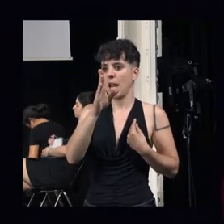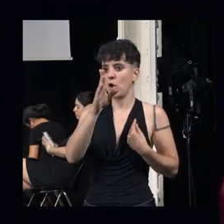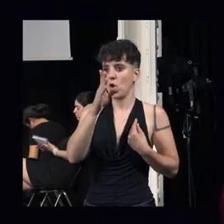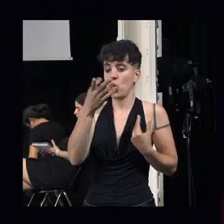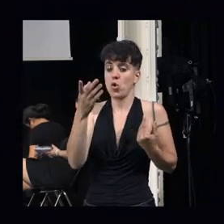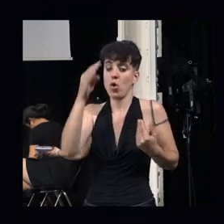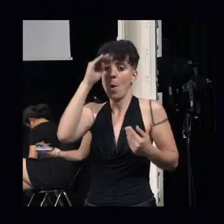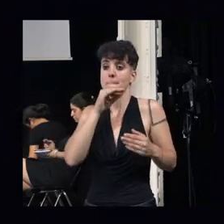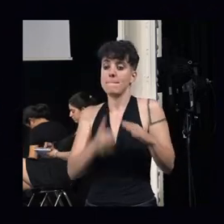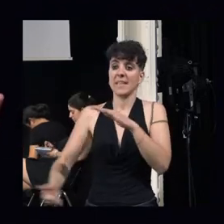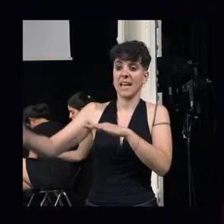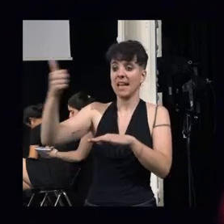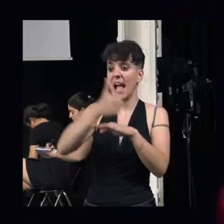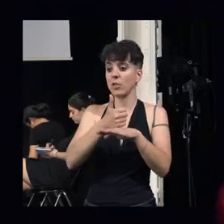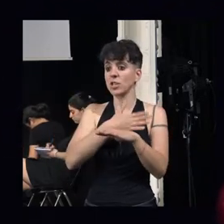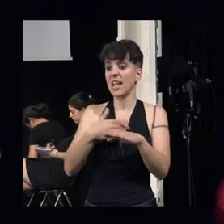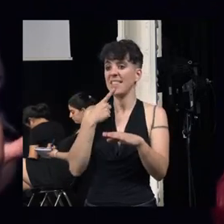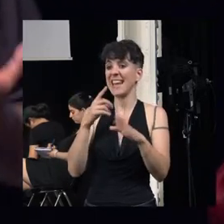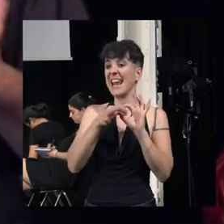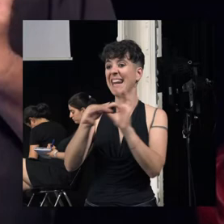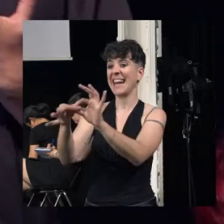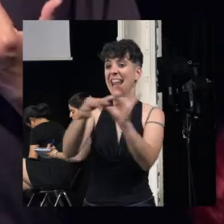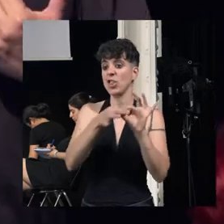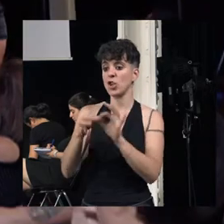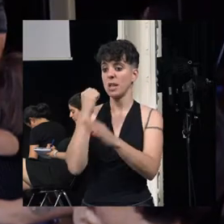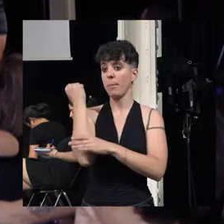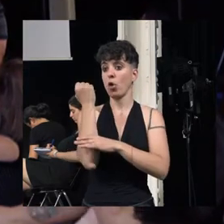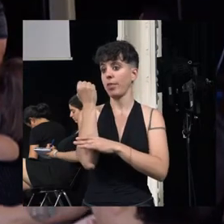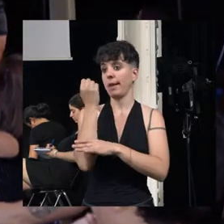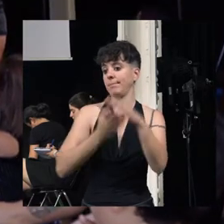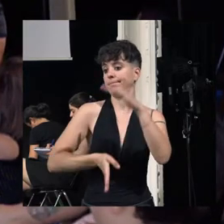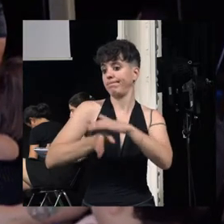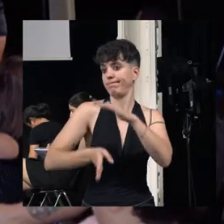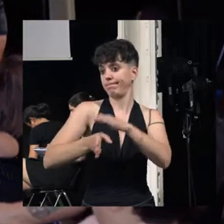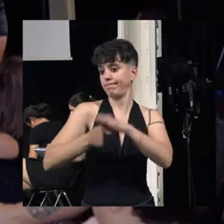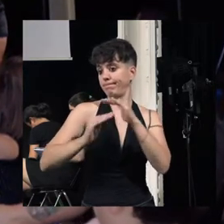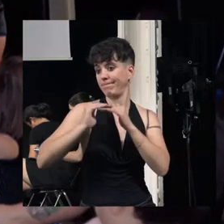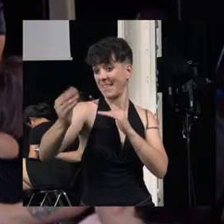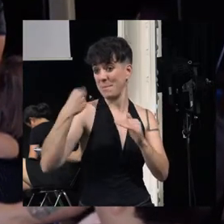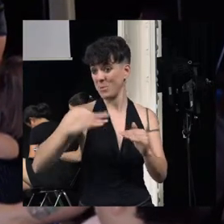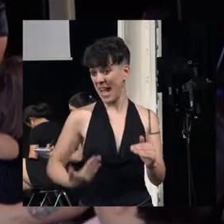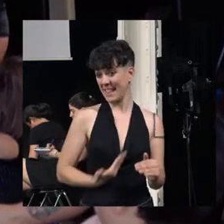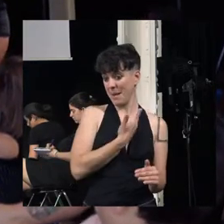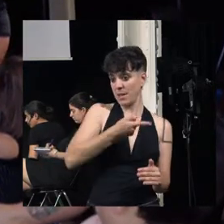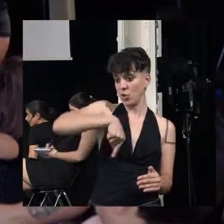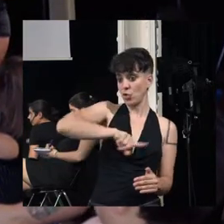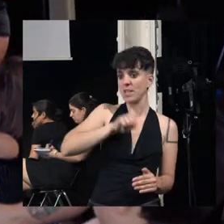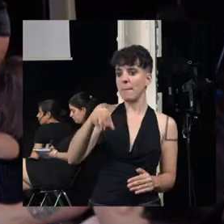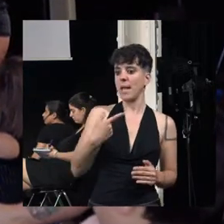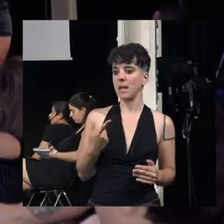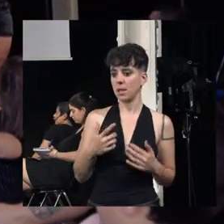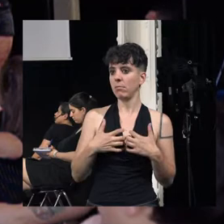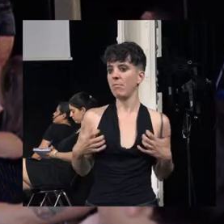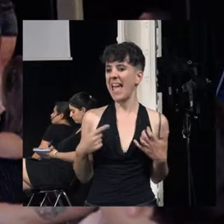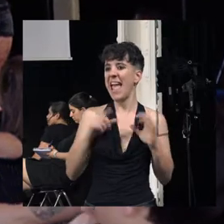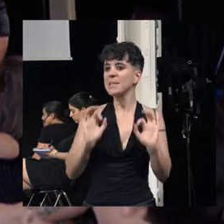elementos que lo que hacen es perpetuar las relaciones de poder. O sea, el heteropatriarcado, creerme, nos atraviesa también a nosotras. No de manera especial, porque uno